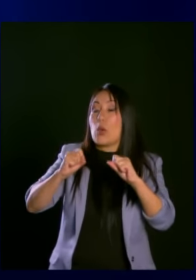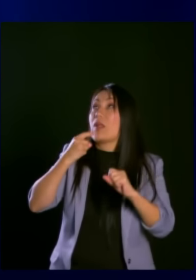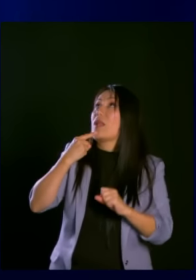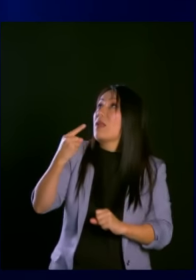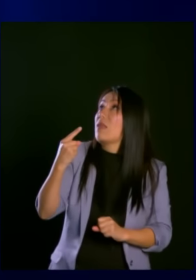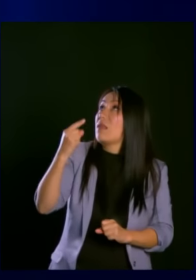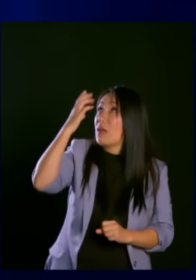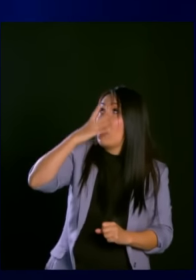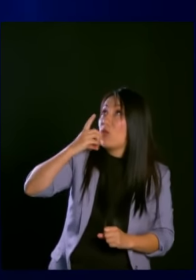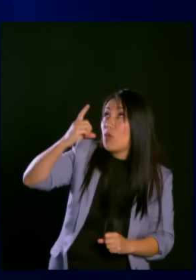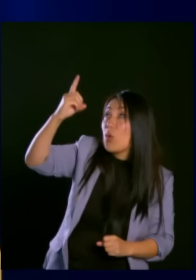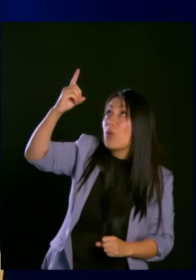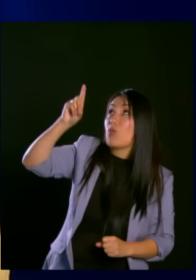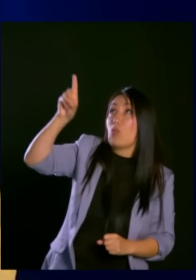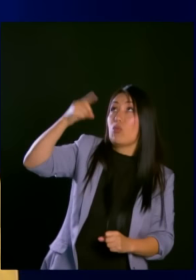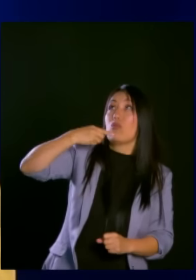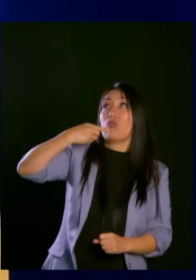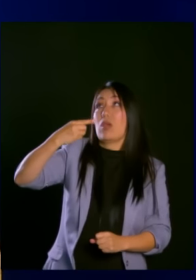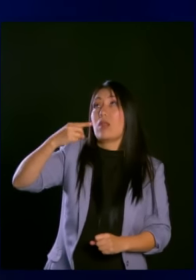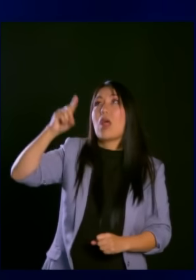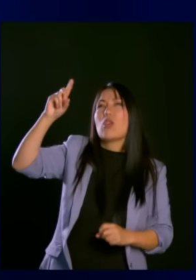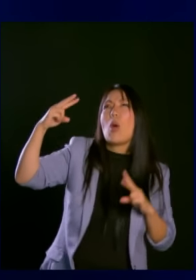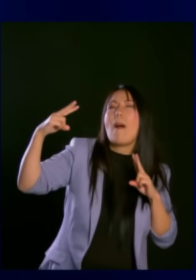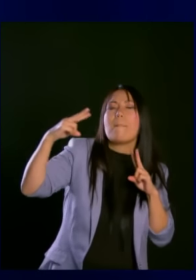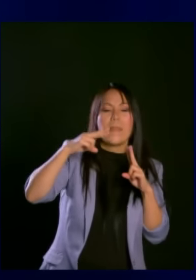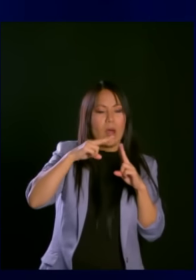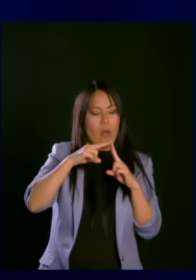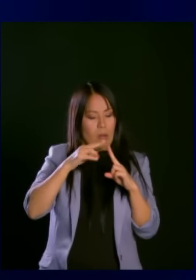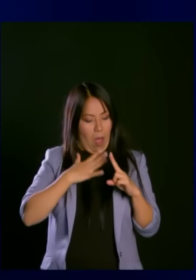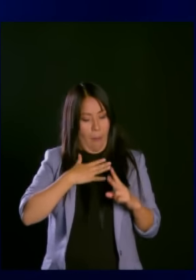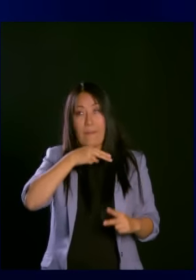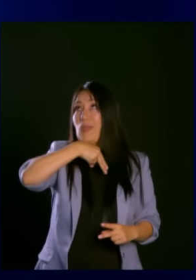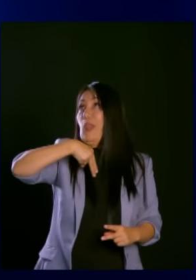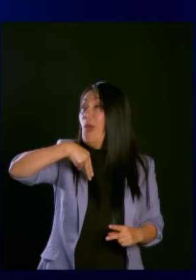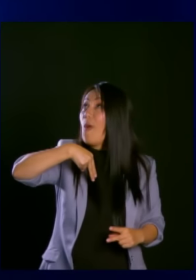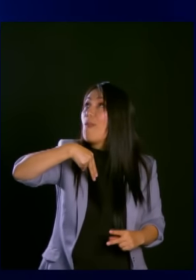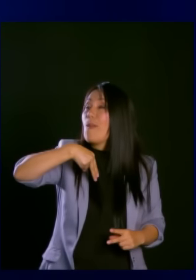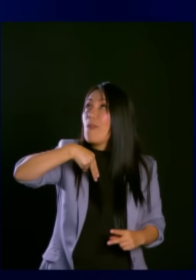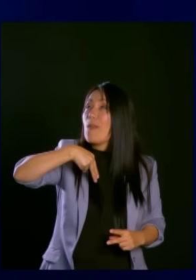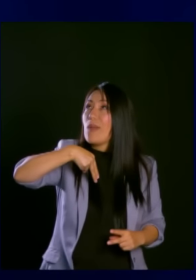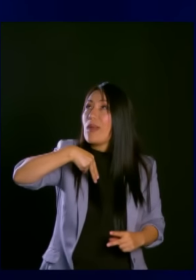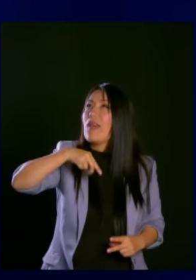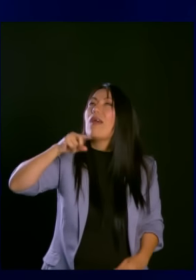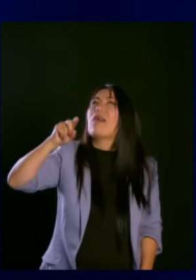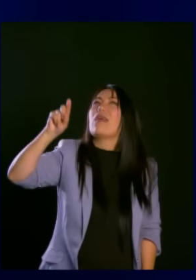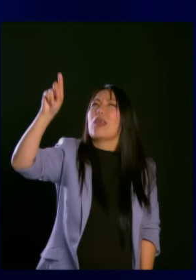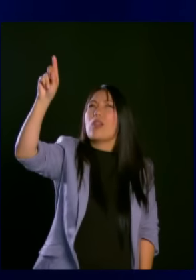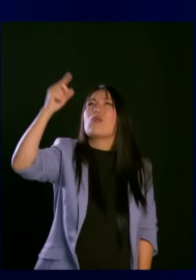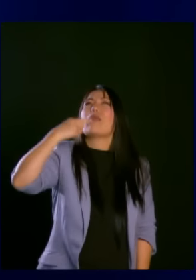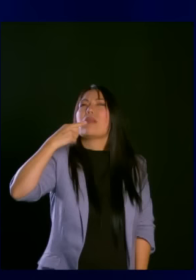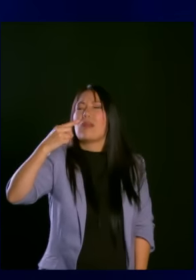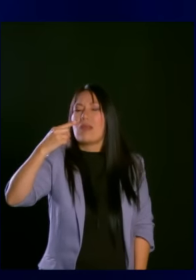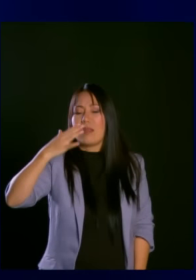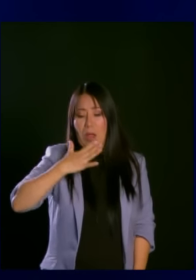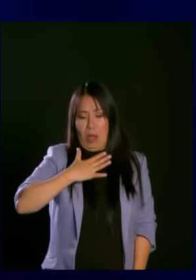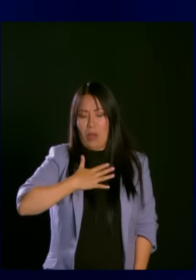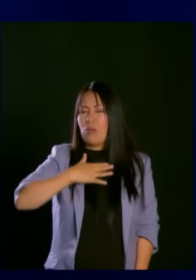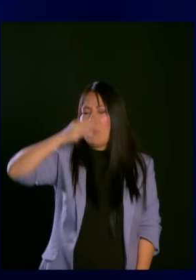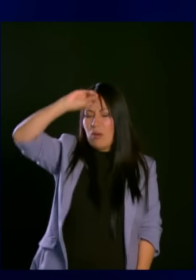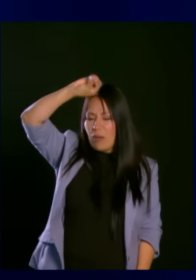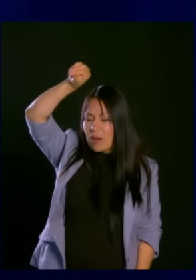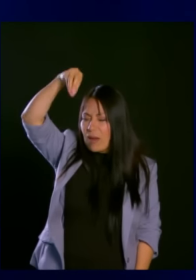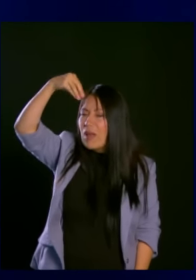eso me encanta. Yo te he conocido por tu nombre y has hallado, dices, y has hallado también